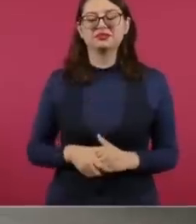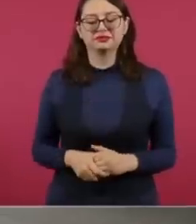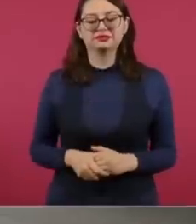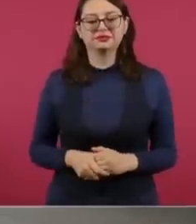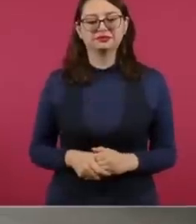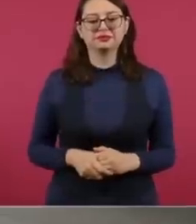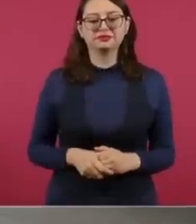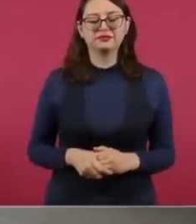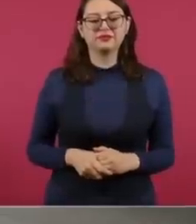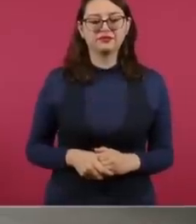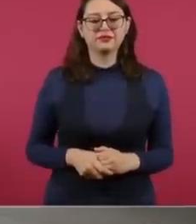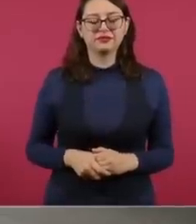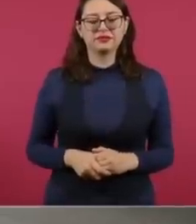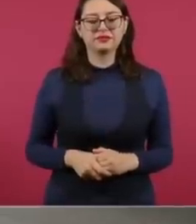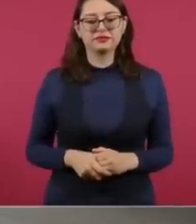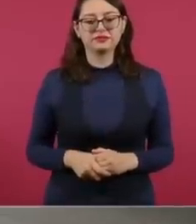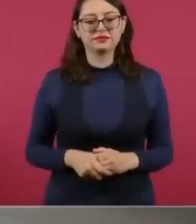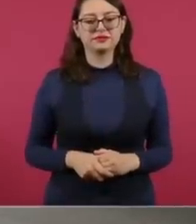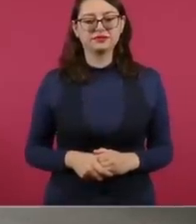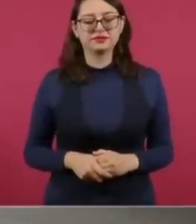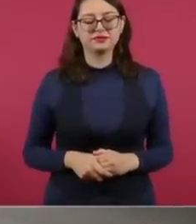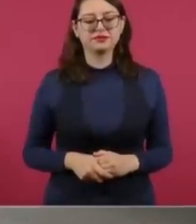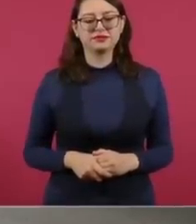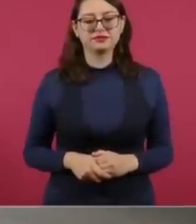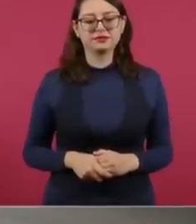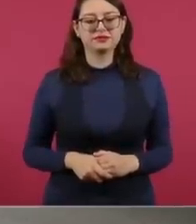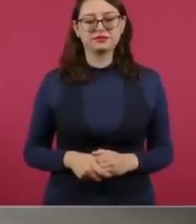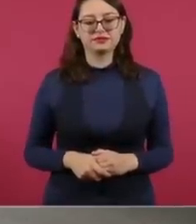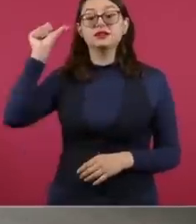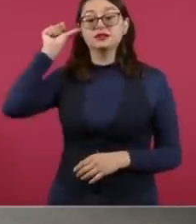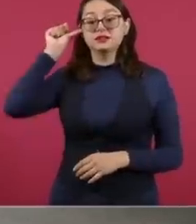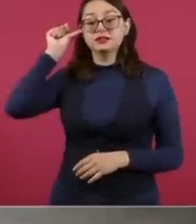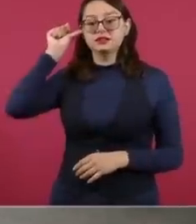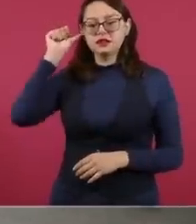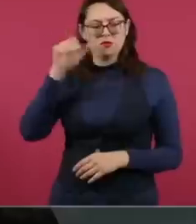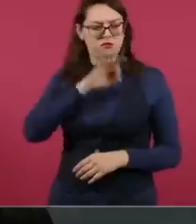ferrocarrilera. Ayer, a ver si nos pasa